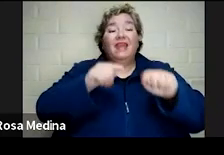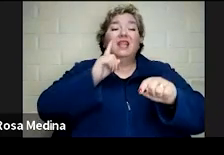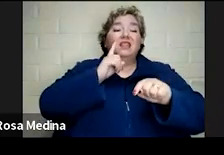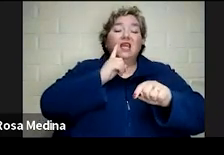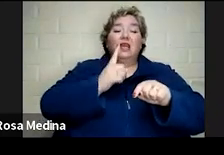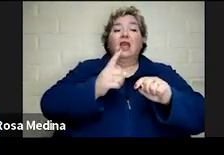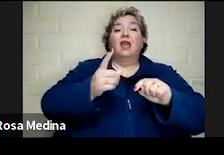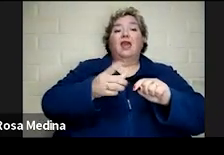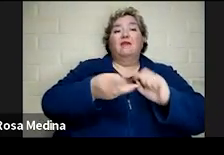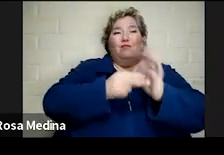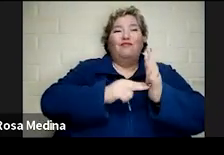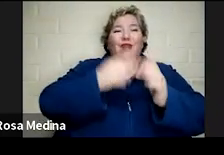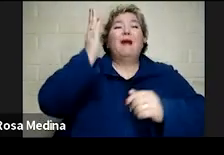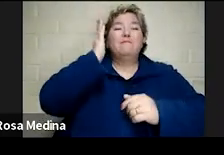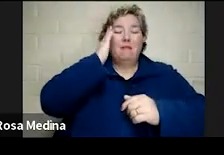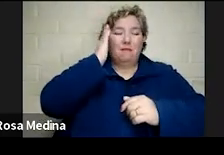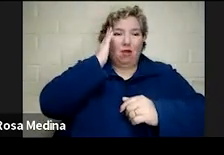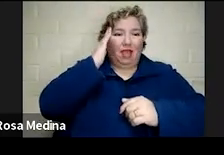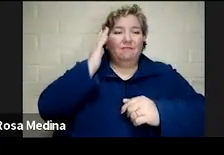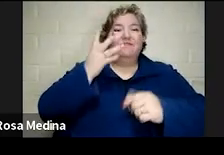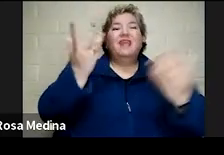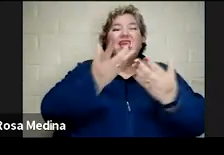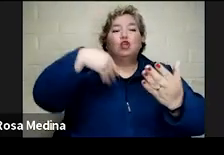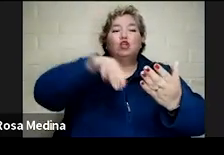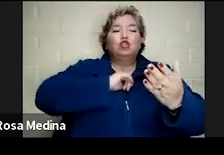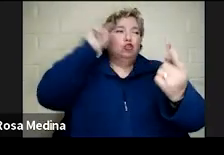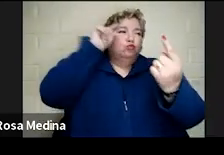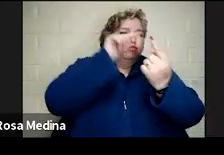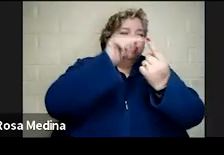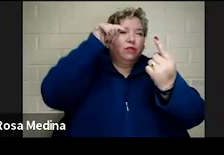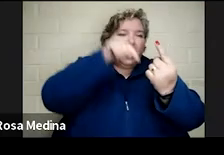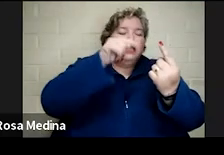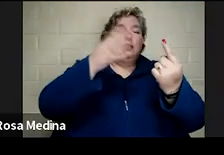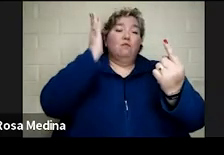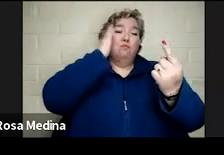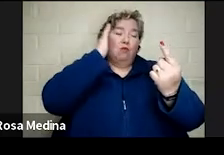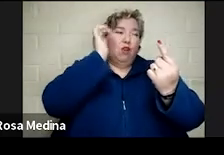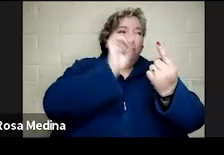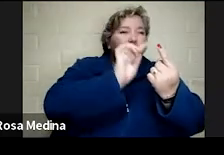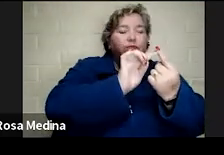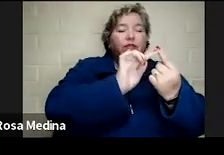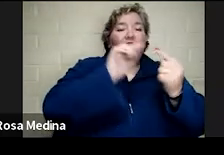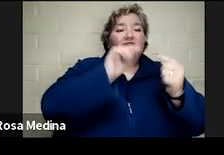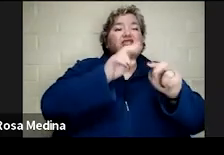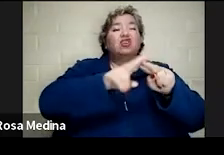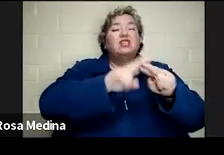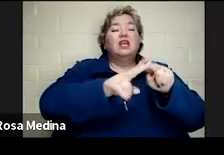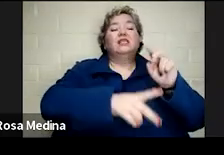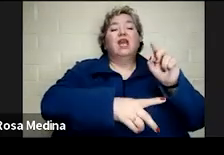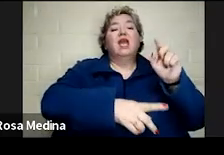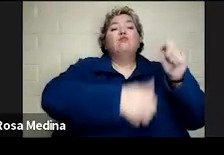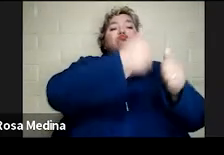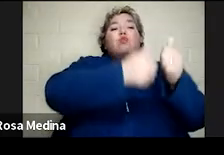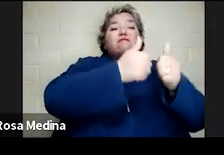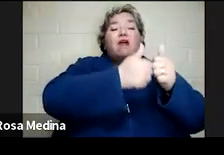memoria. Y si solo vemos esa área cognitiva en su perfil y vemos, por ejemplo, con una prueba, vemos a ese niño y